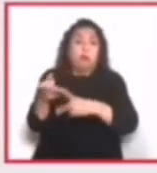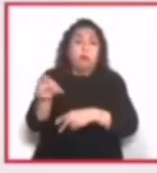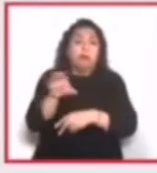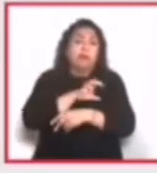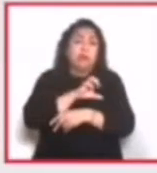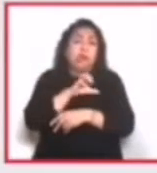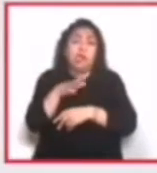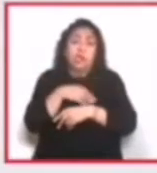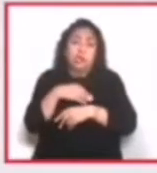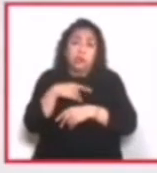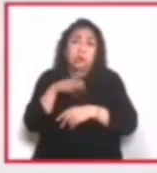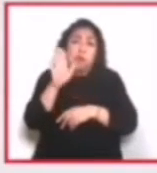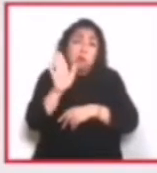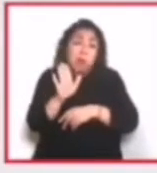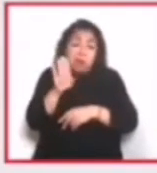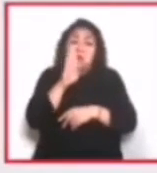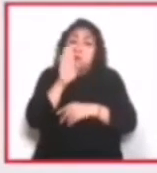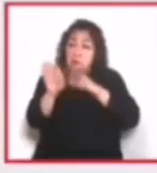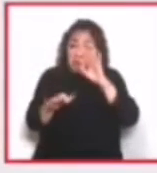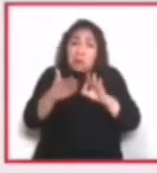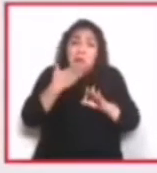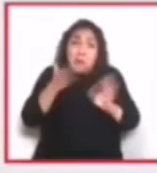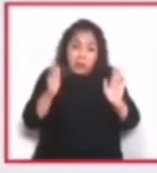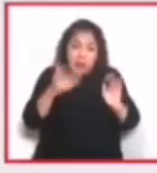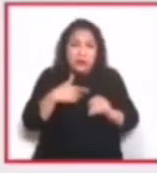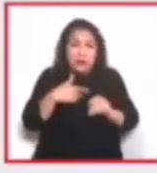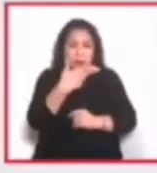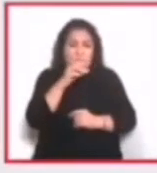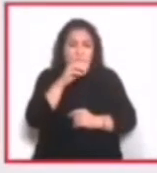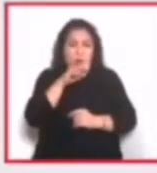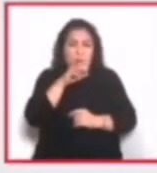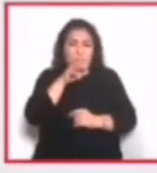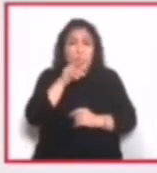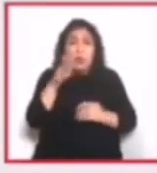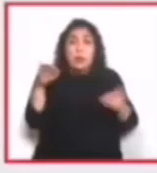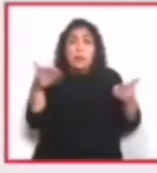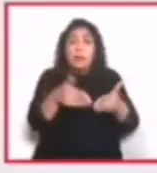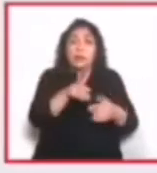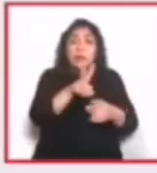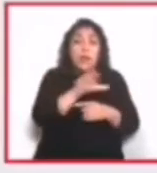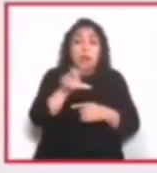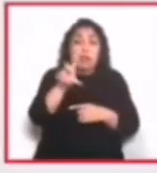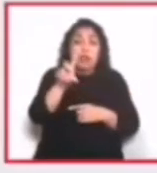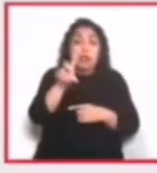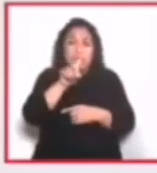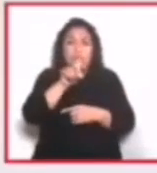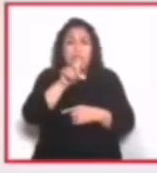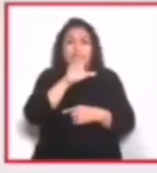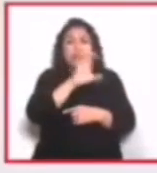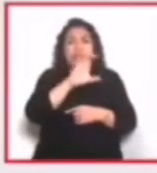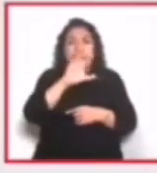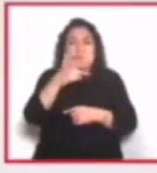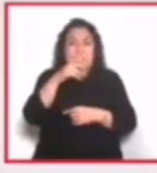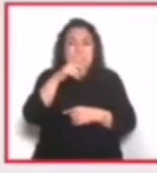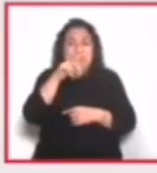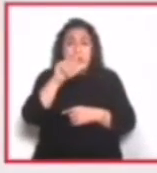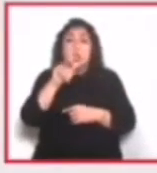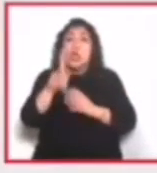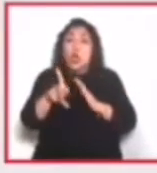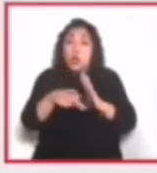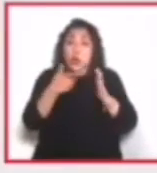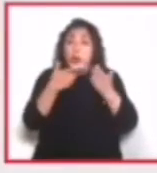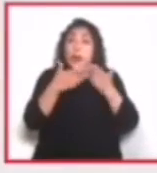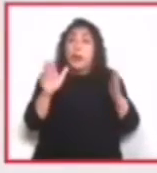una muy buena madre. Con Hombruna, la cual se presenta de viernes a domingo en el Centro Cultural Helénico, reanuda sus